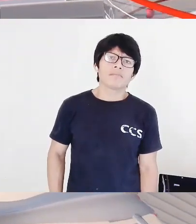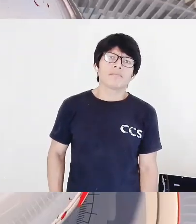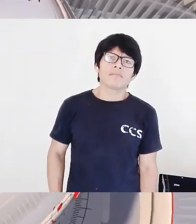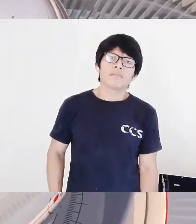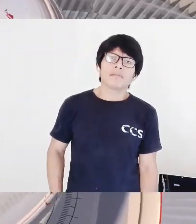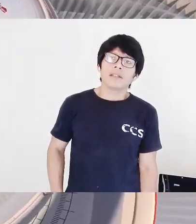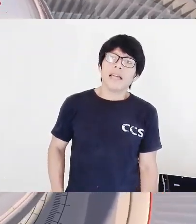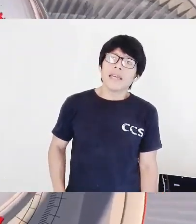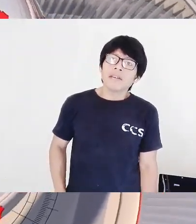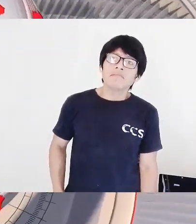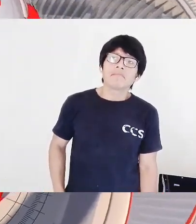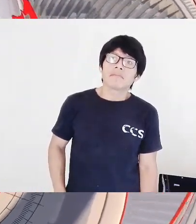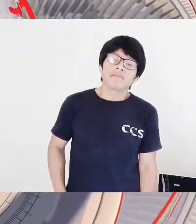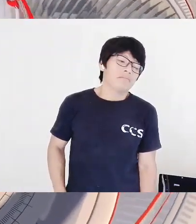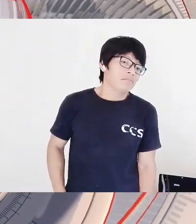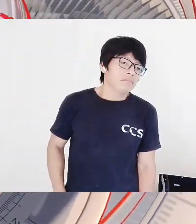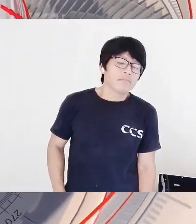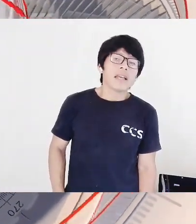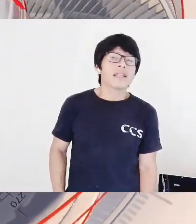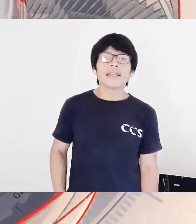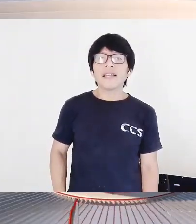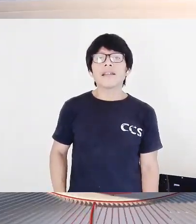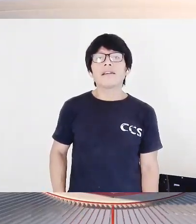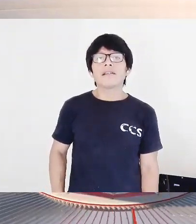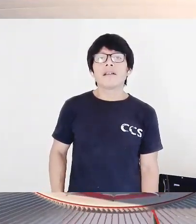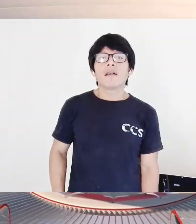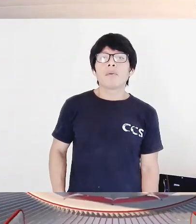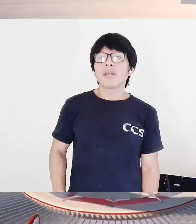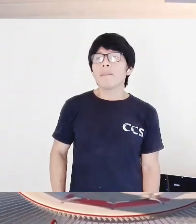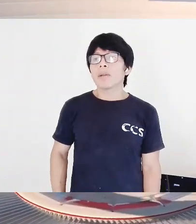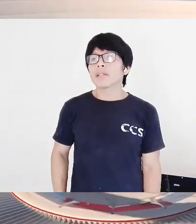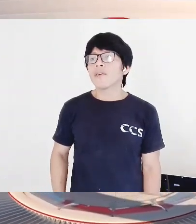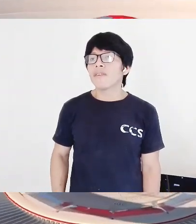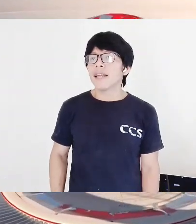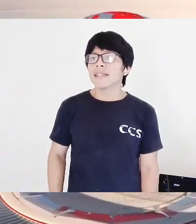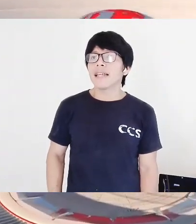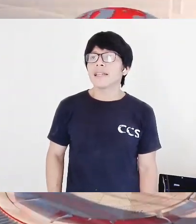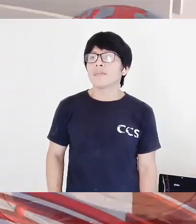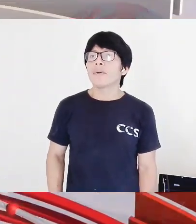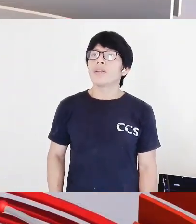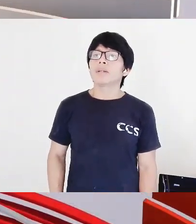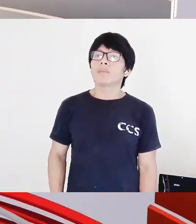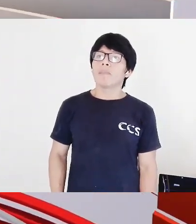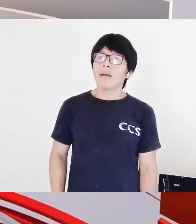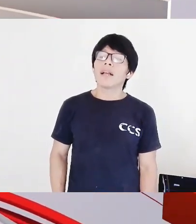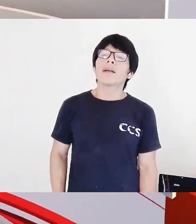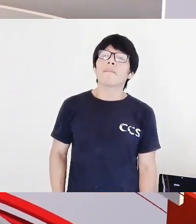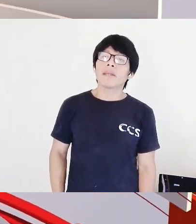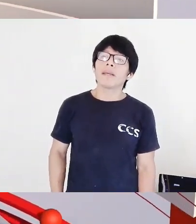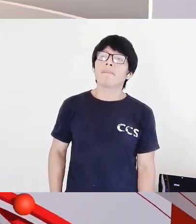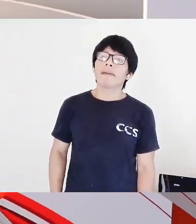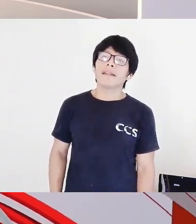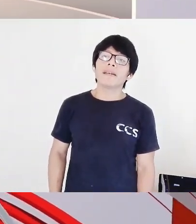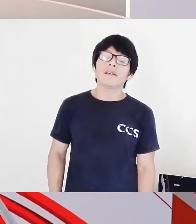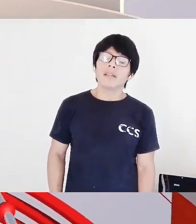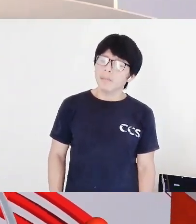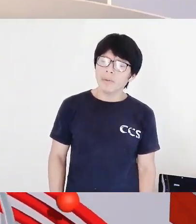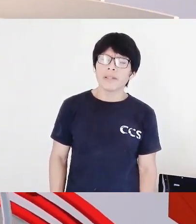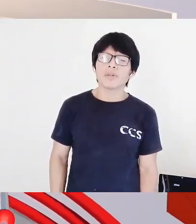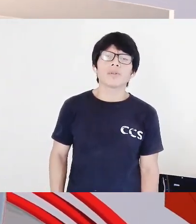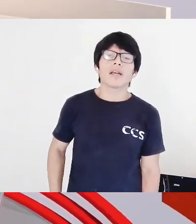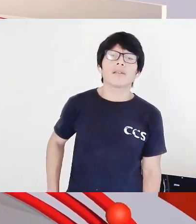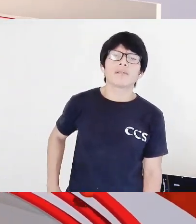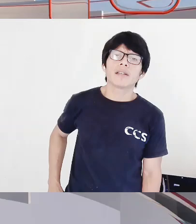destrozos. Y ahí nadie dice nada. ¿Por qué? Porque son financiadas por el mismo PAN, PRI, PRD